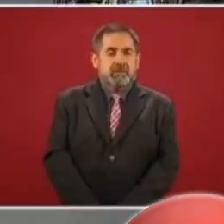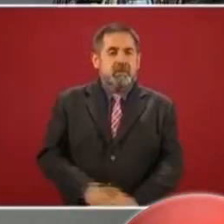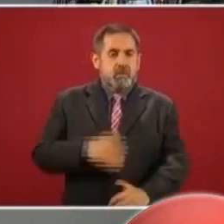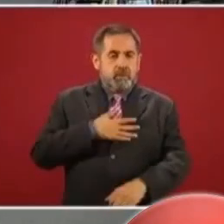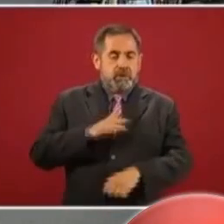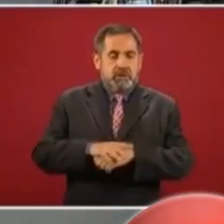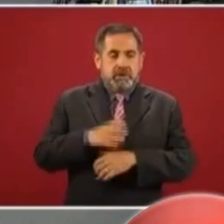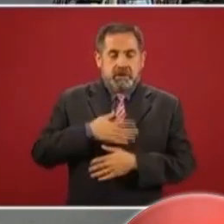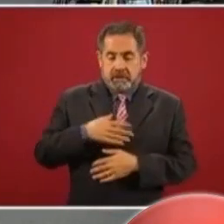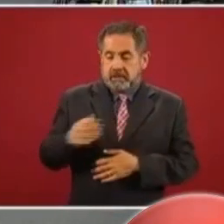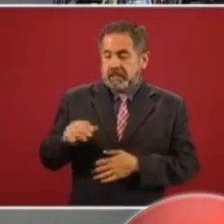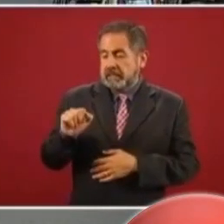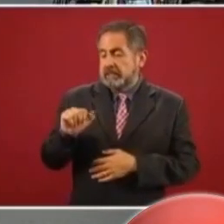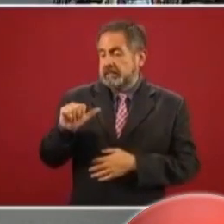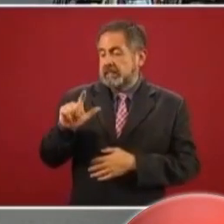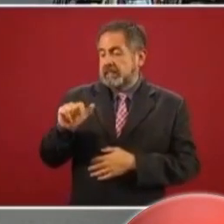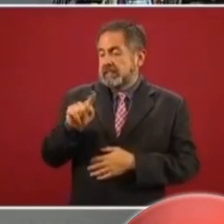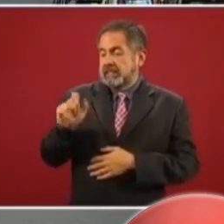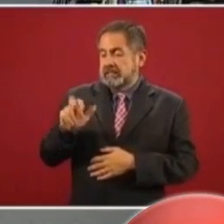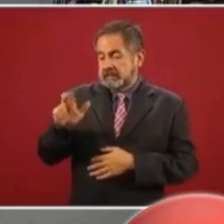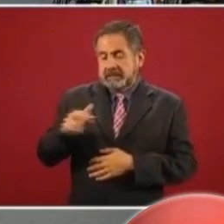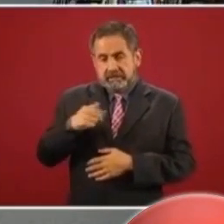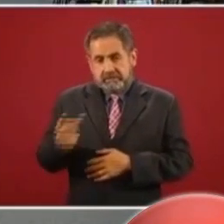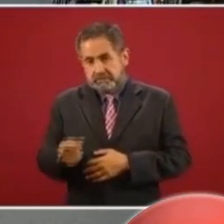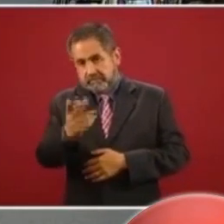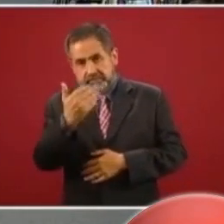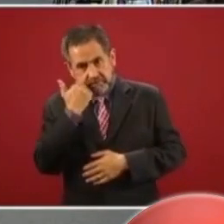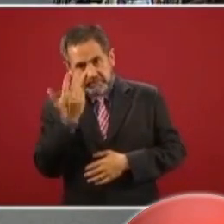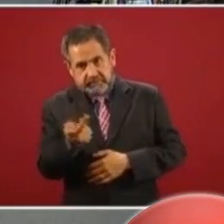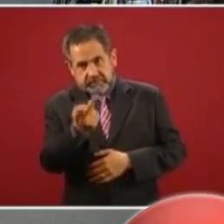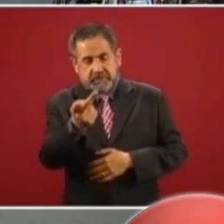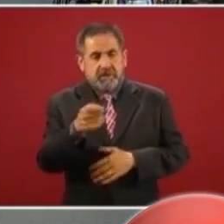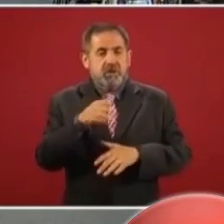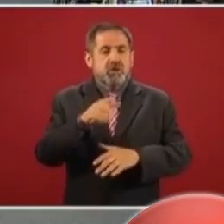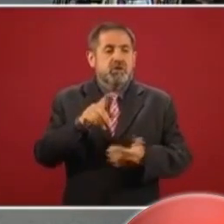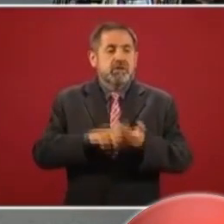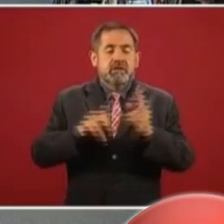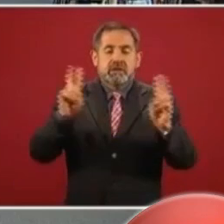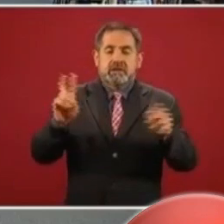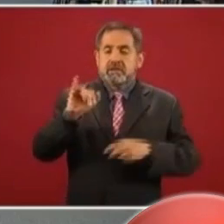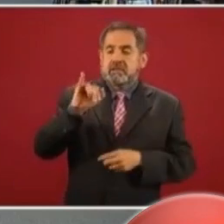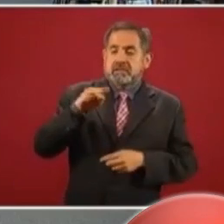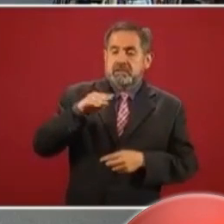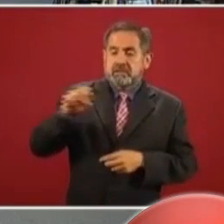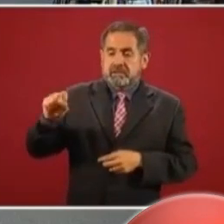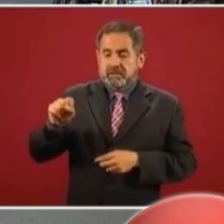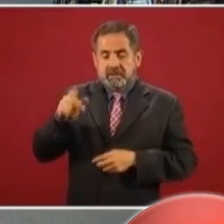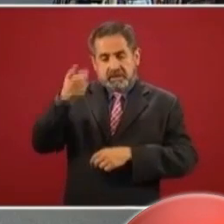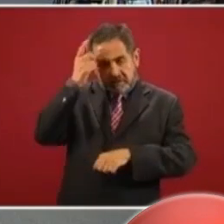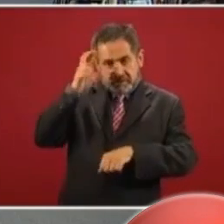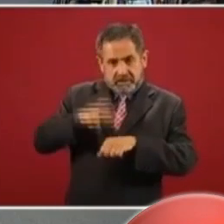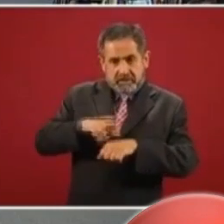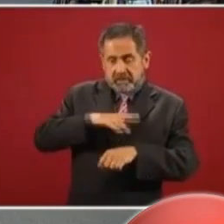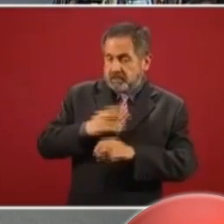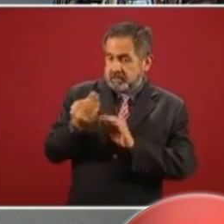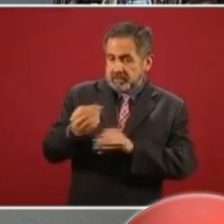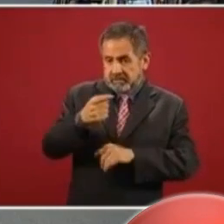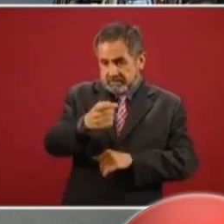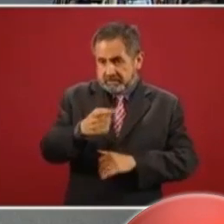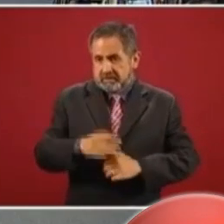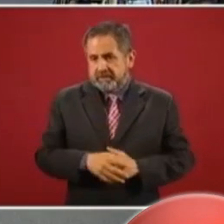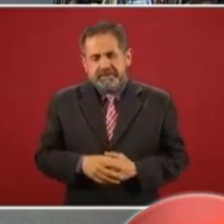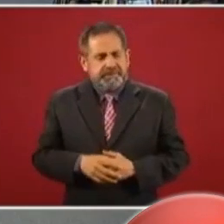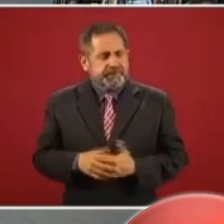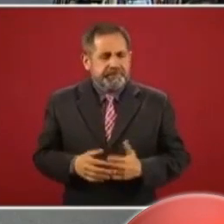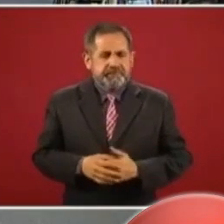De ZMG, Grupo Político y Zócalo Virtual. Quisiera preguntar con el tema del IMSS al director aquí presente.